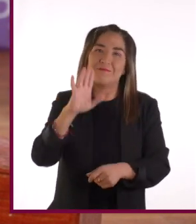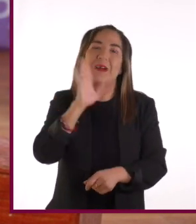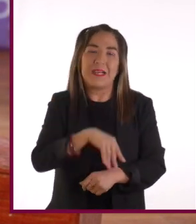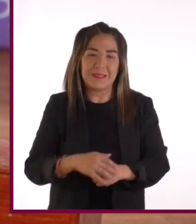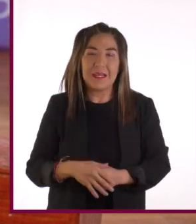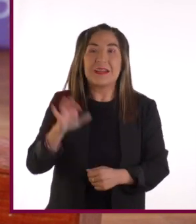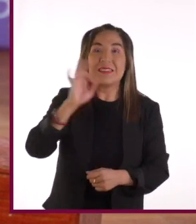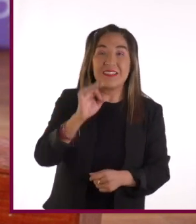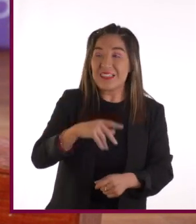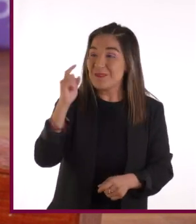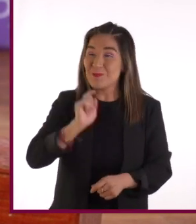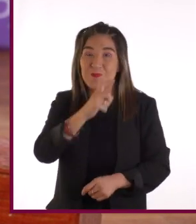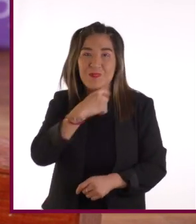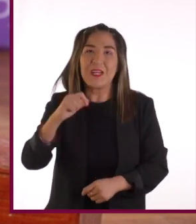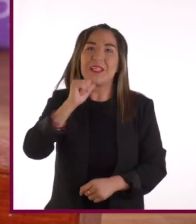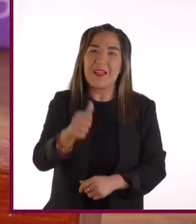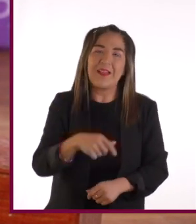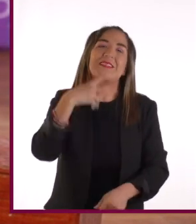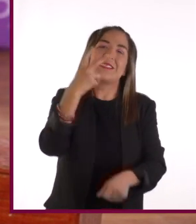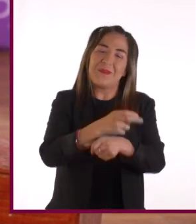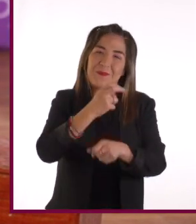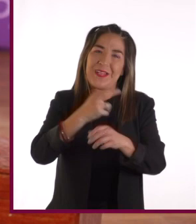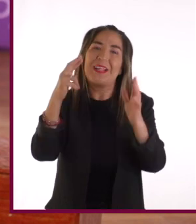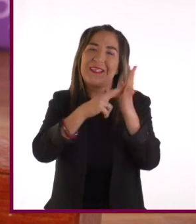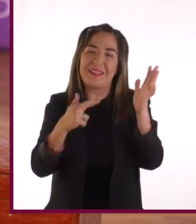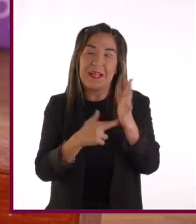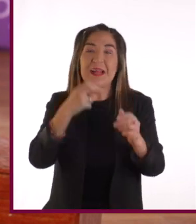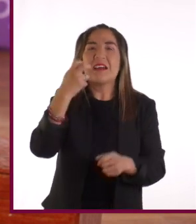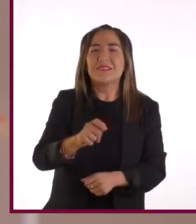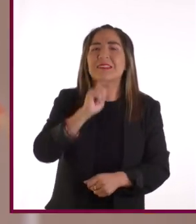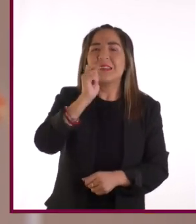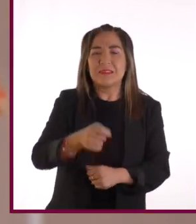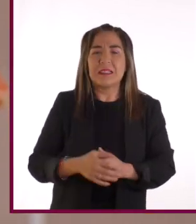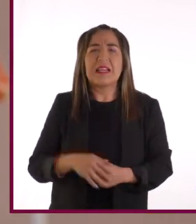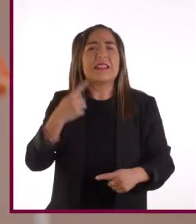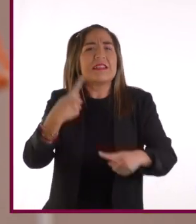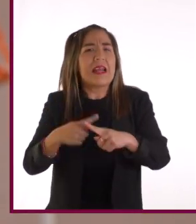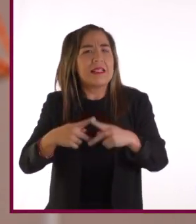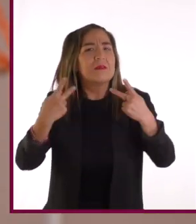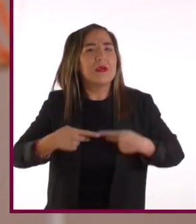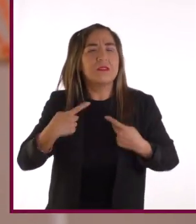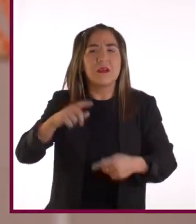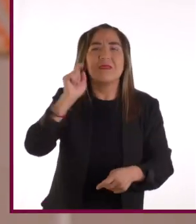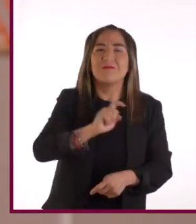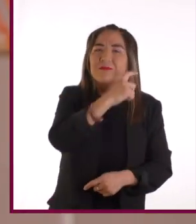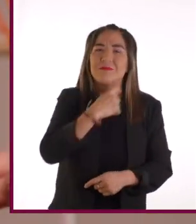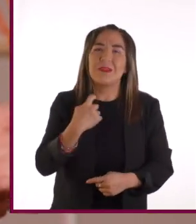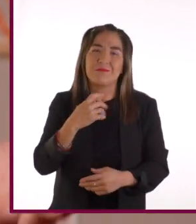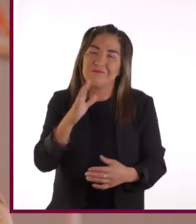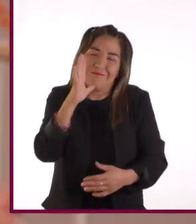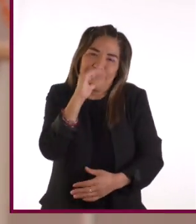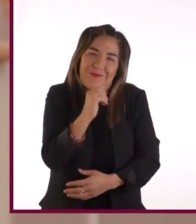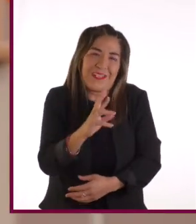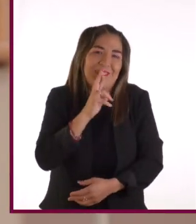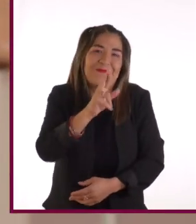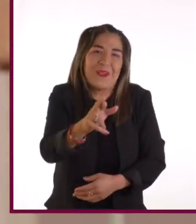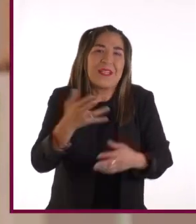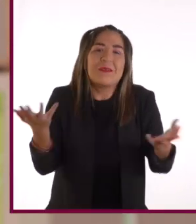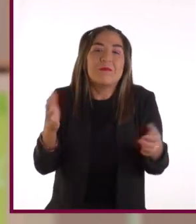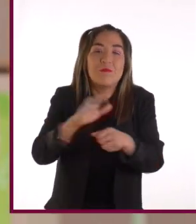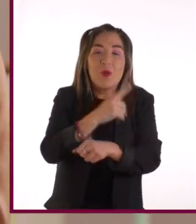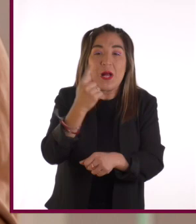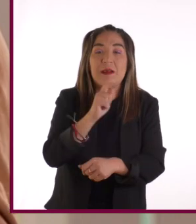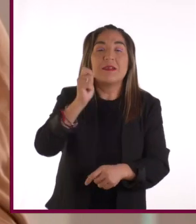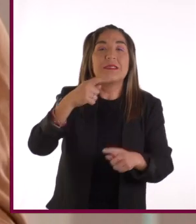se rasura, entonces está violando la segunda regla. Esto significa que la pregunta de ¿quién rasura al barbero? Pues no puede ser